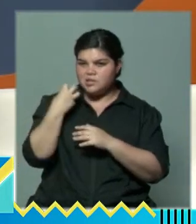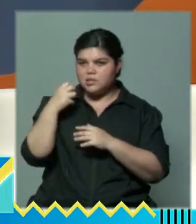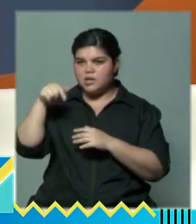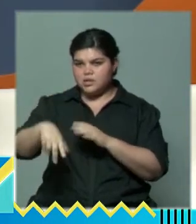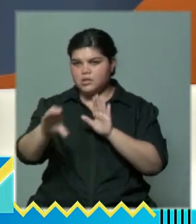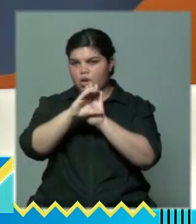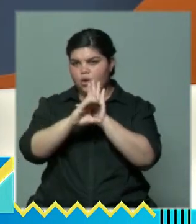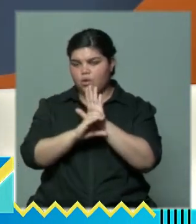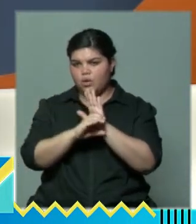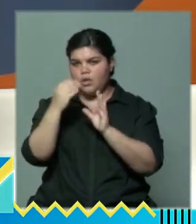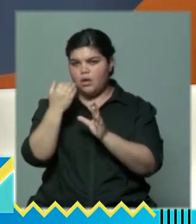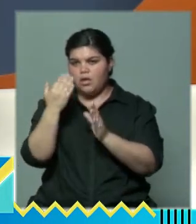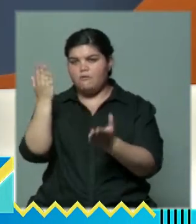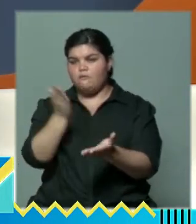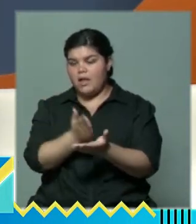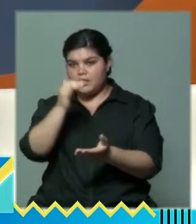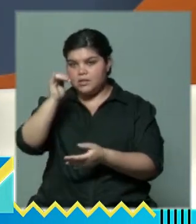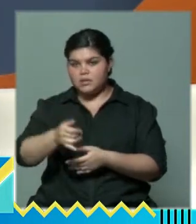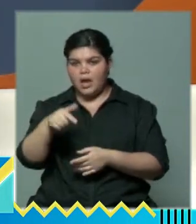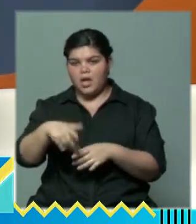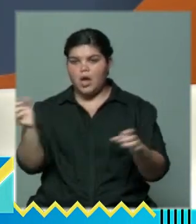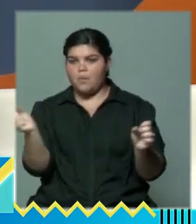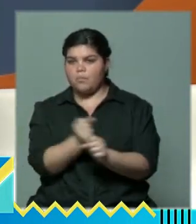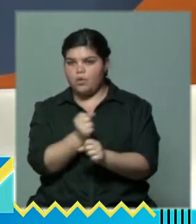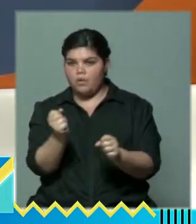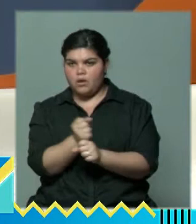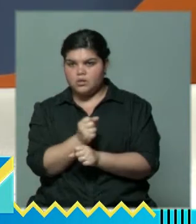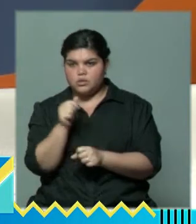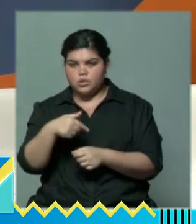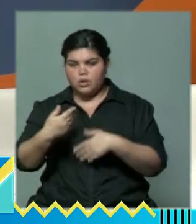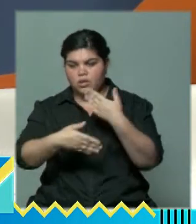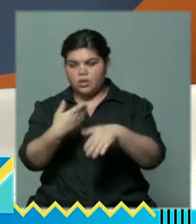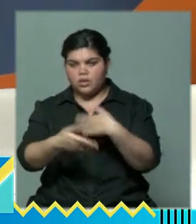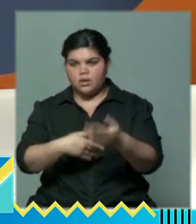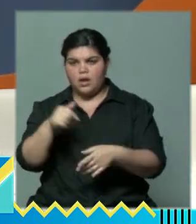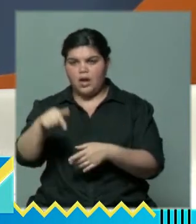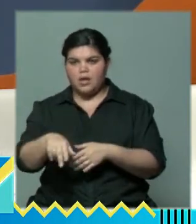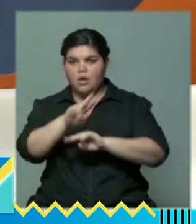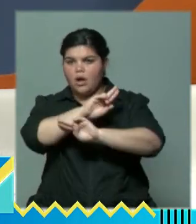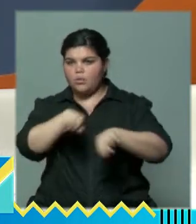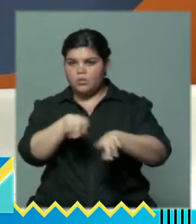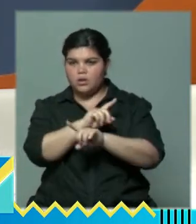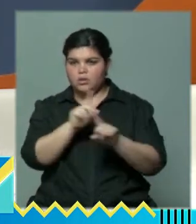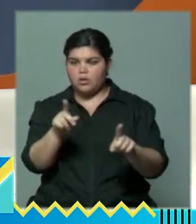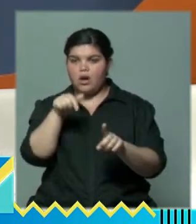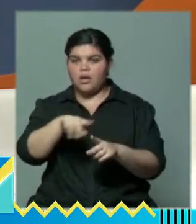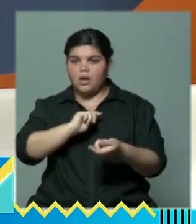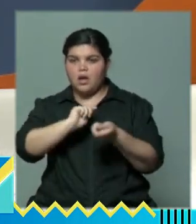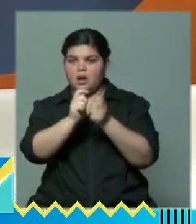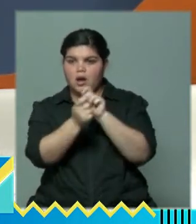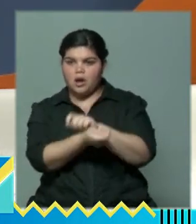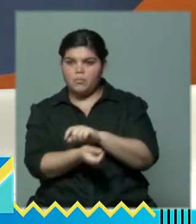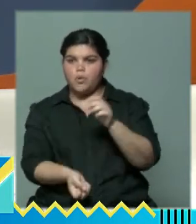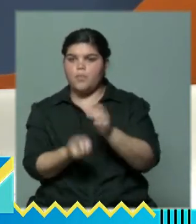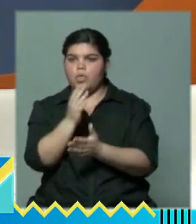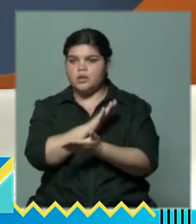falta y se aplica una sanción y hay todo un procedimiento. Entonces no hay que derogarlo. En todo caso lo que hay que hacer es modificarlo y modernizarlo.